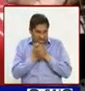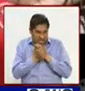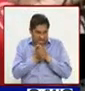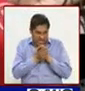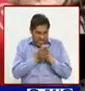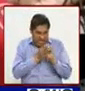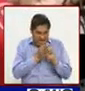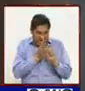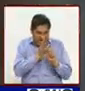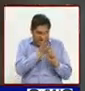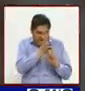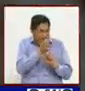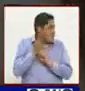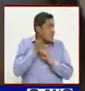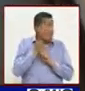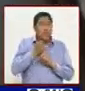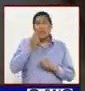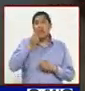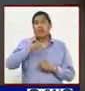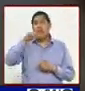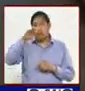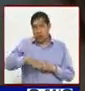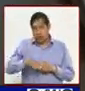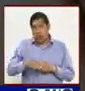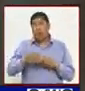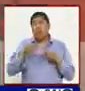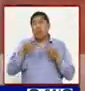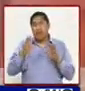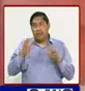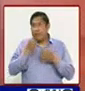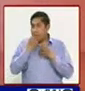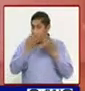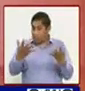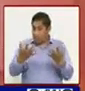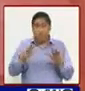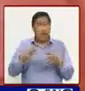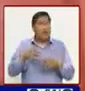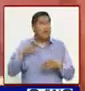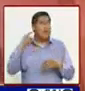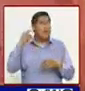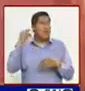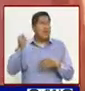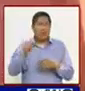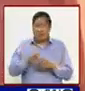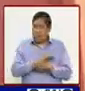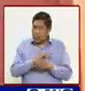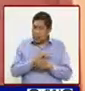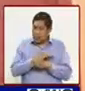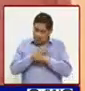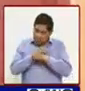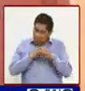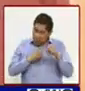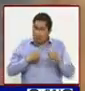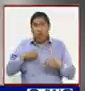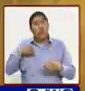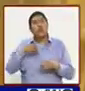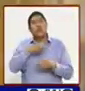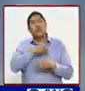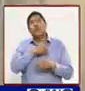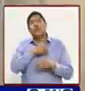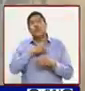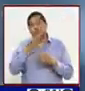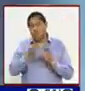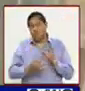agredirla a la menor. Inmediatamente nosotros, puesto en conocimiento ante el Ministerio Público esta situación, nosotros procedemos a